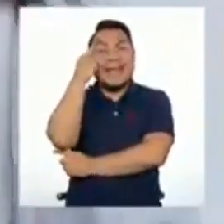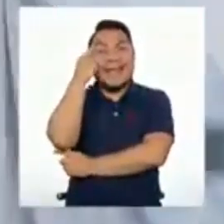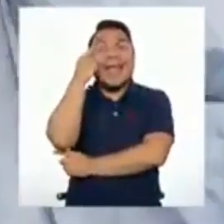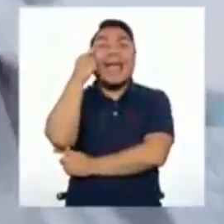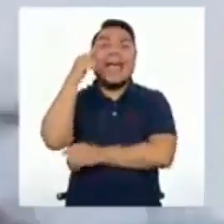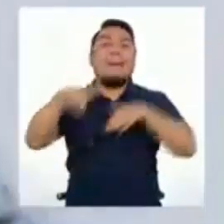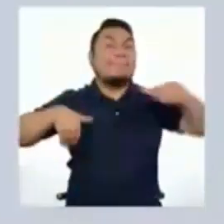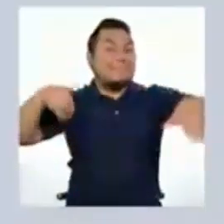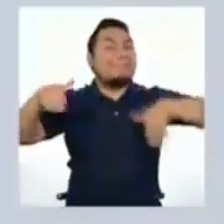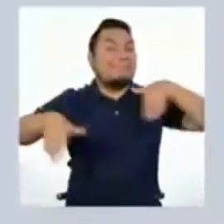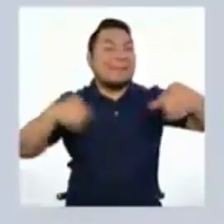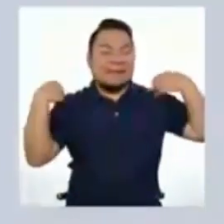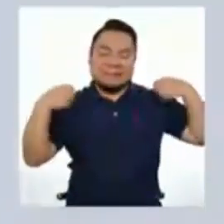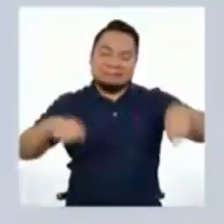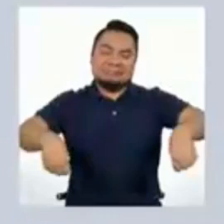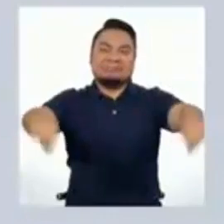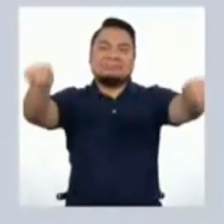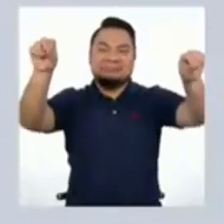playa!